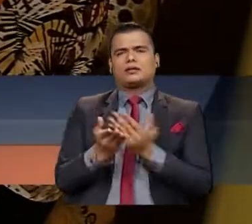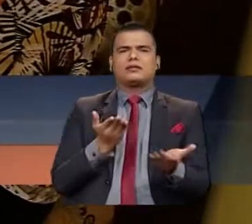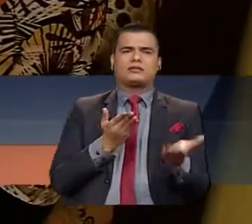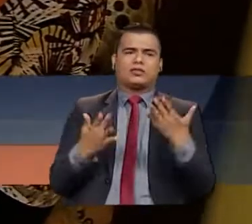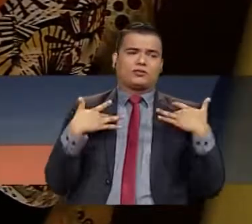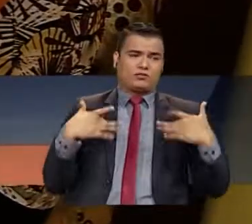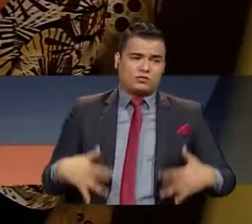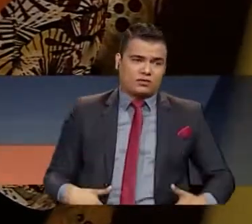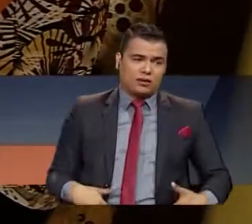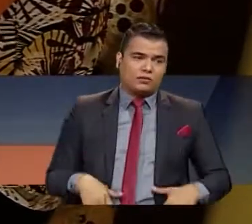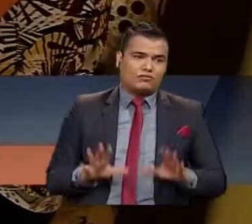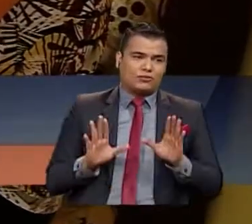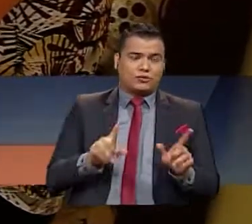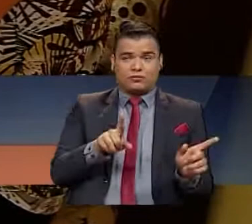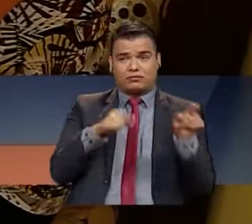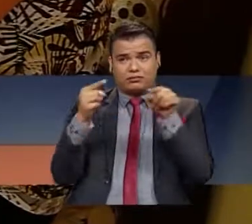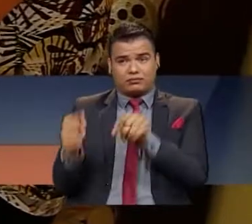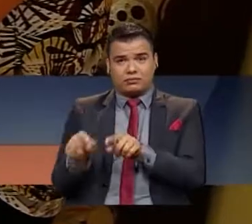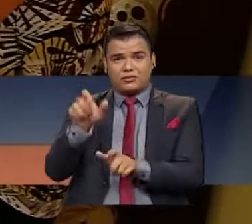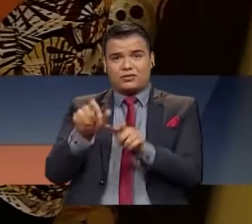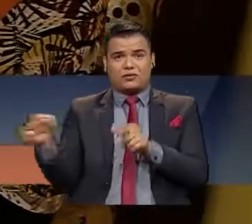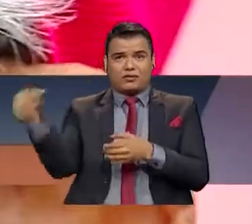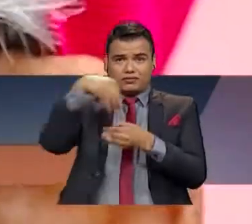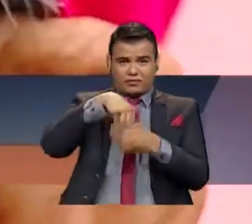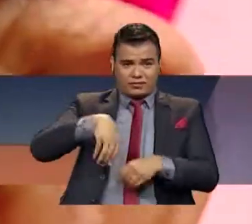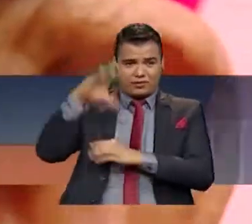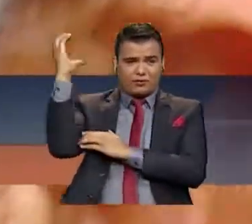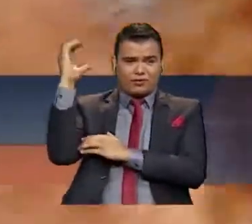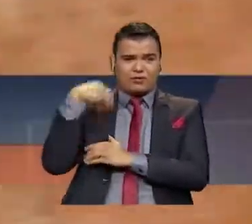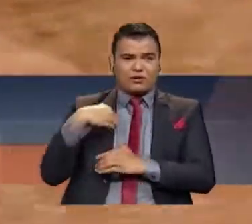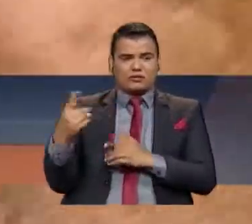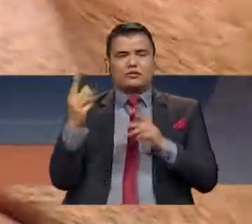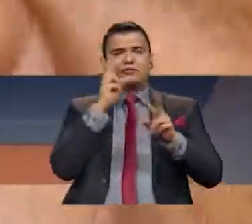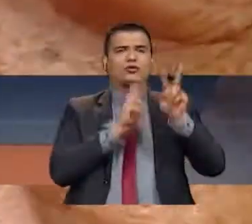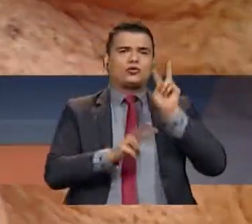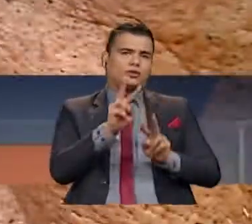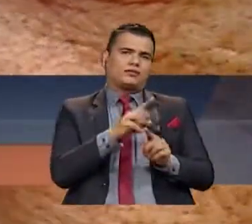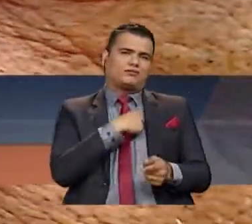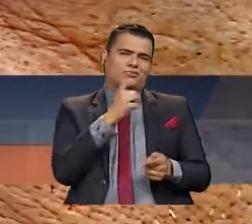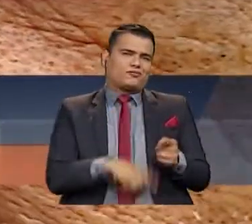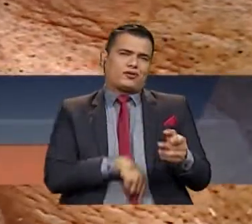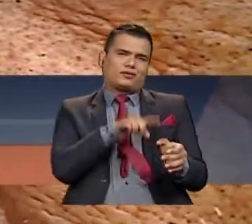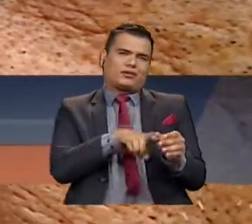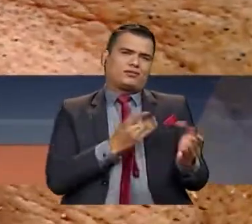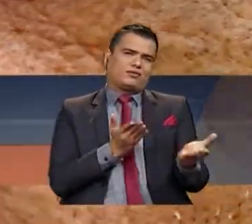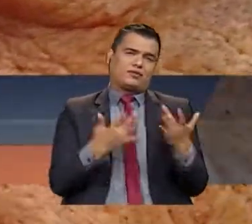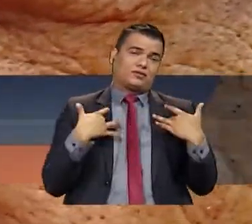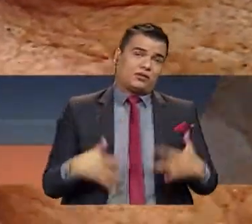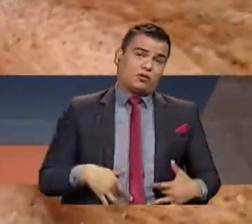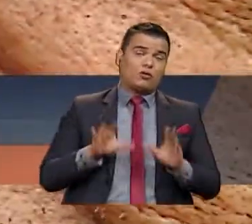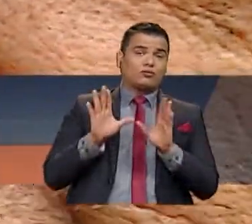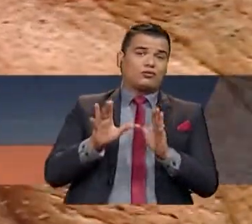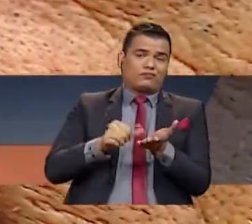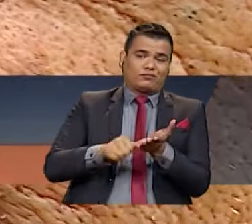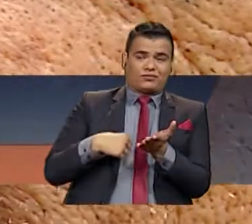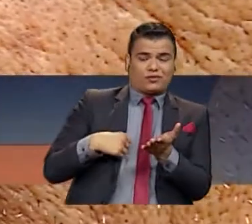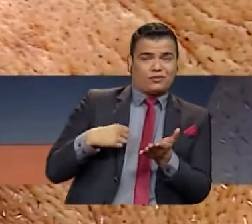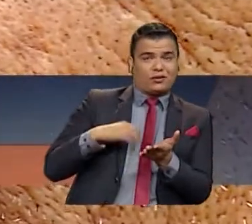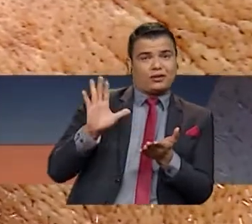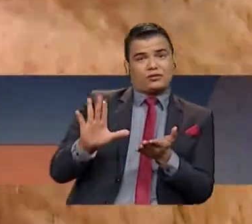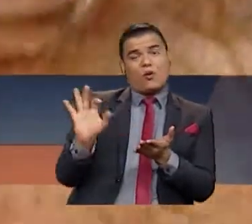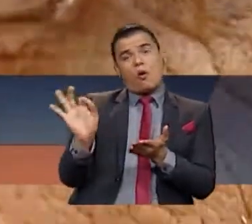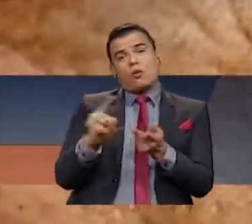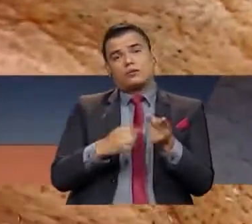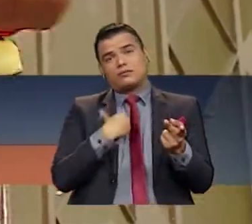salud. Suerte con la que no corren quienes llegan al país en condición de turistas, porque sencillamente o están totalmente indocumentados o